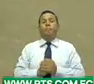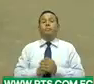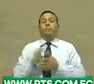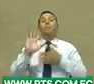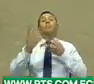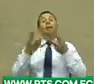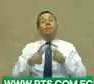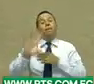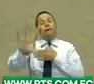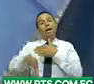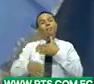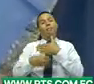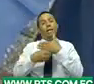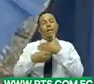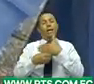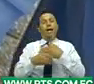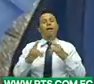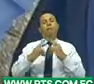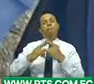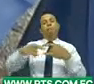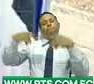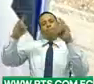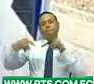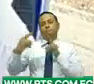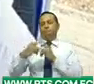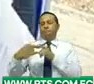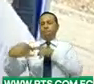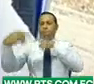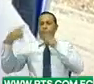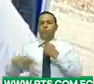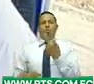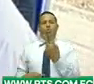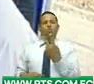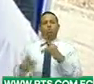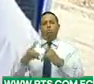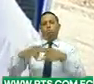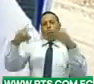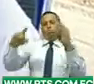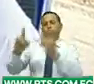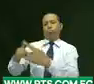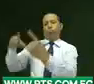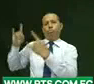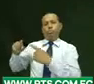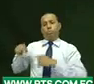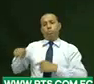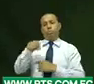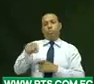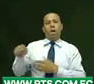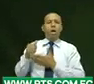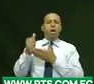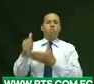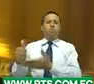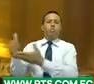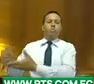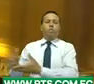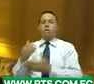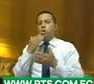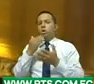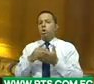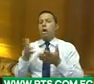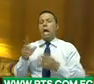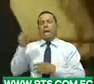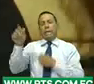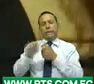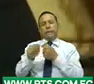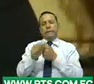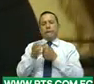instalación de 2 carpas más con atención primaria, según lo que informó Cintia Viteri. En la salida del Aerovía Durán